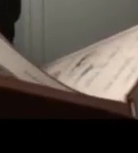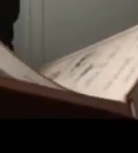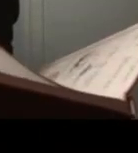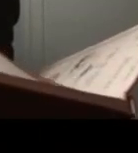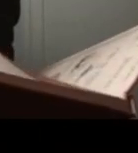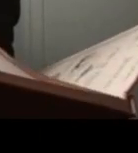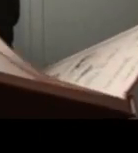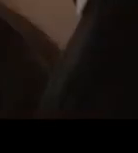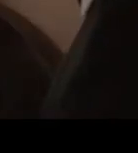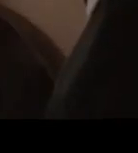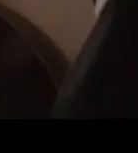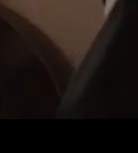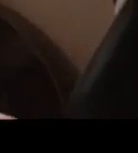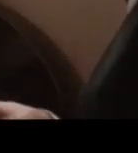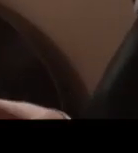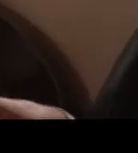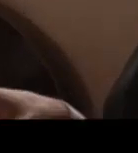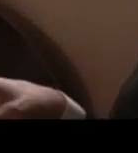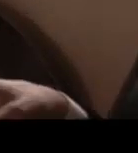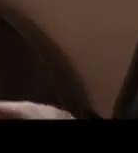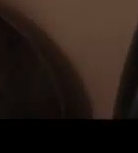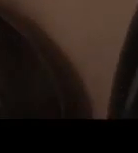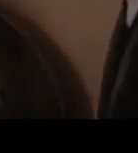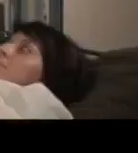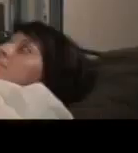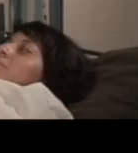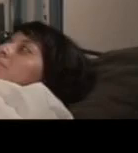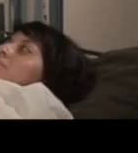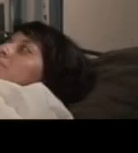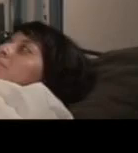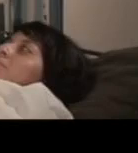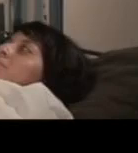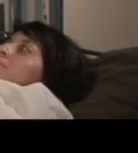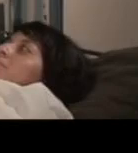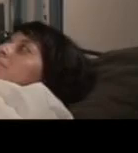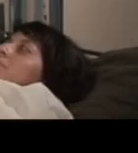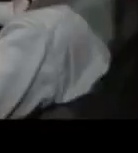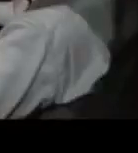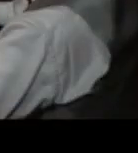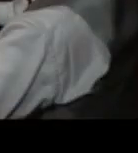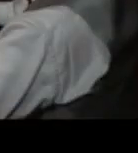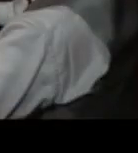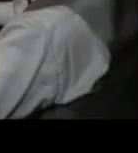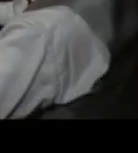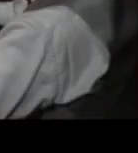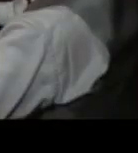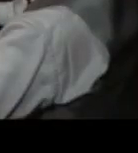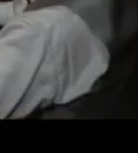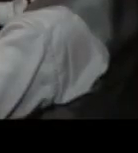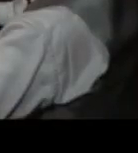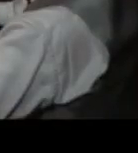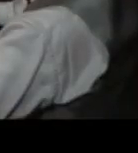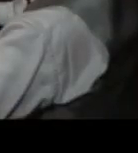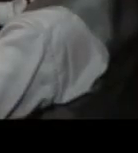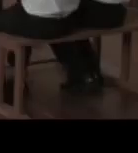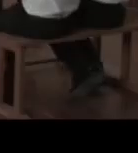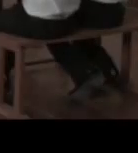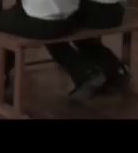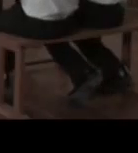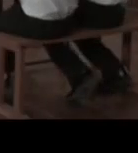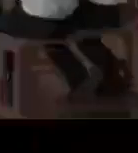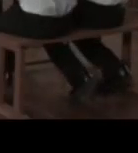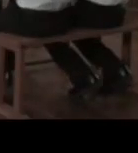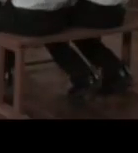una mujer visionaria que empezó su lucha por conseguir los derechos de la mujer desde muy joven. Tenga la amabilidad de matricular a la